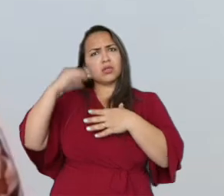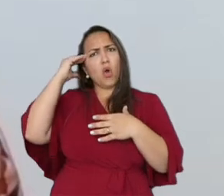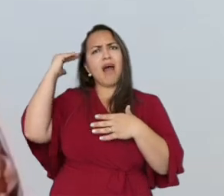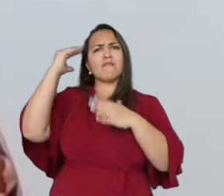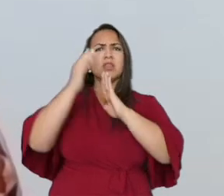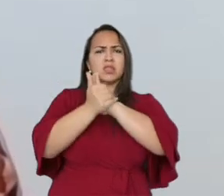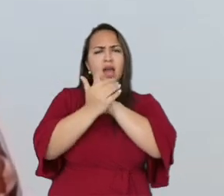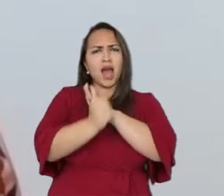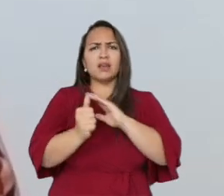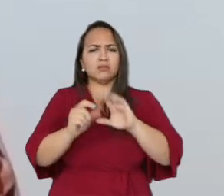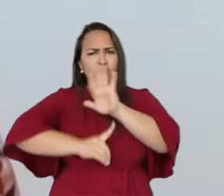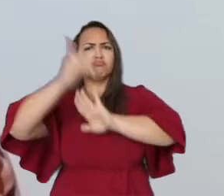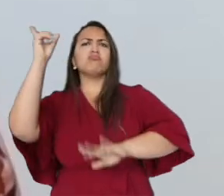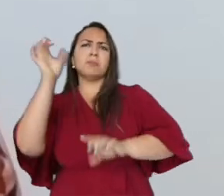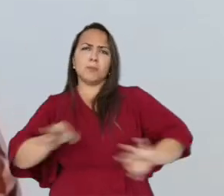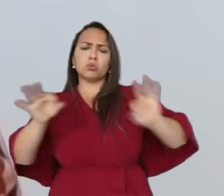que desarrollar,